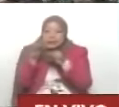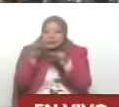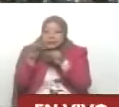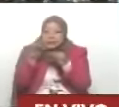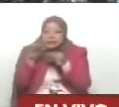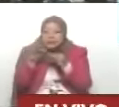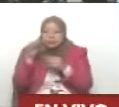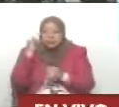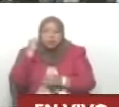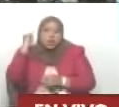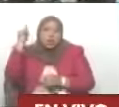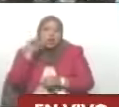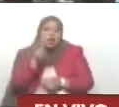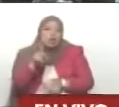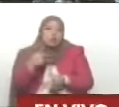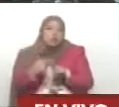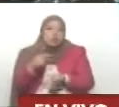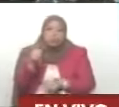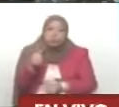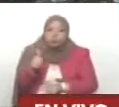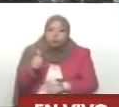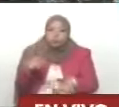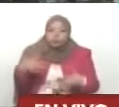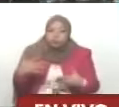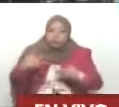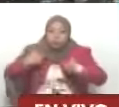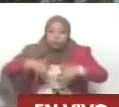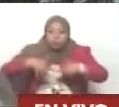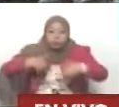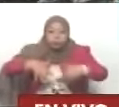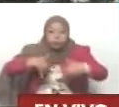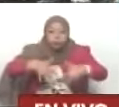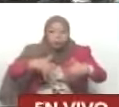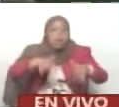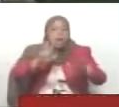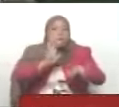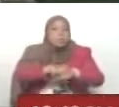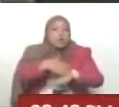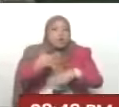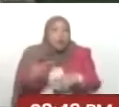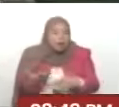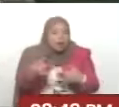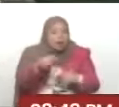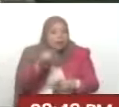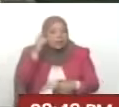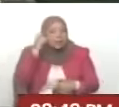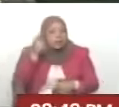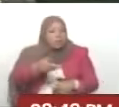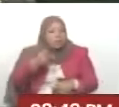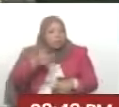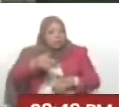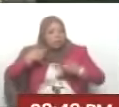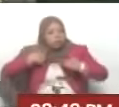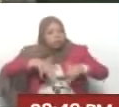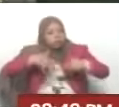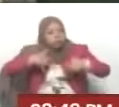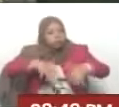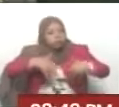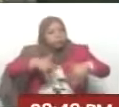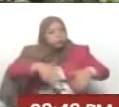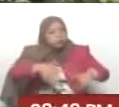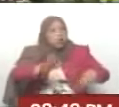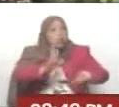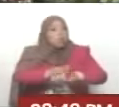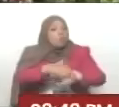la idea de nosotros de la movilización. ¿Por qué movilizarnos nosotros ese día? ¿El por qué? En contra, sí, el por